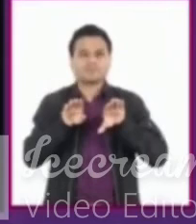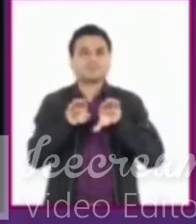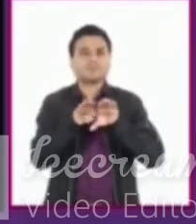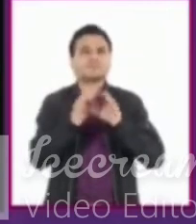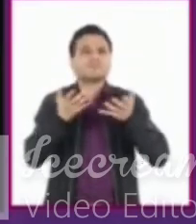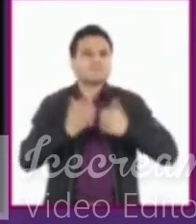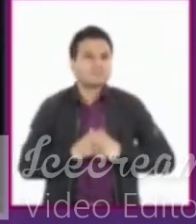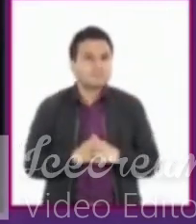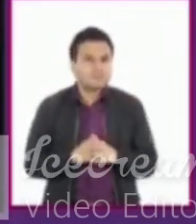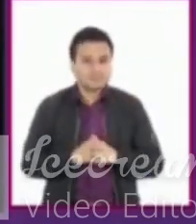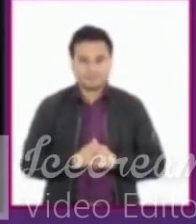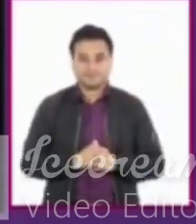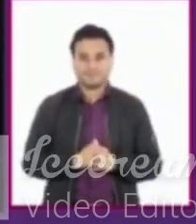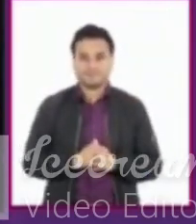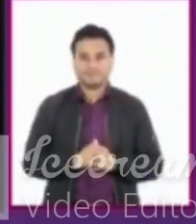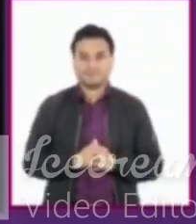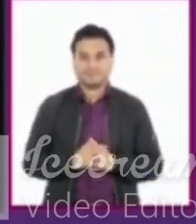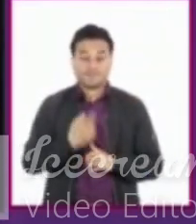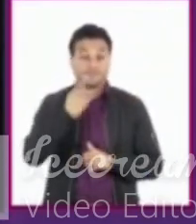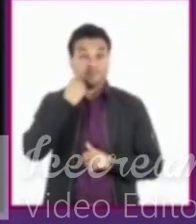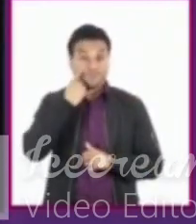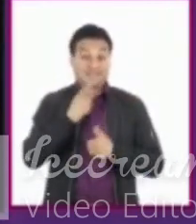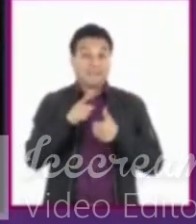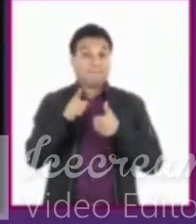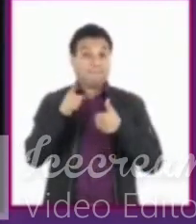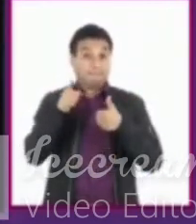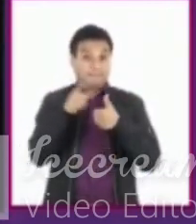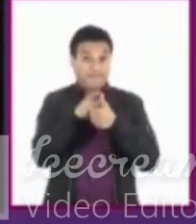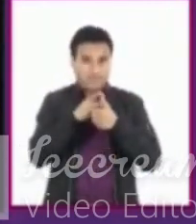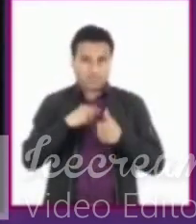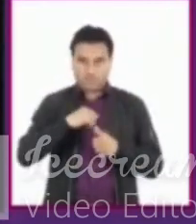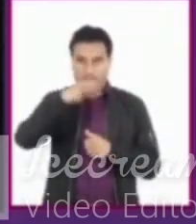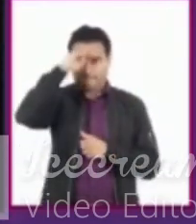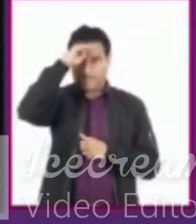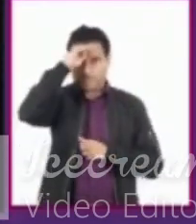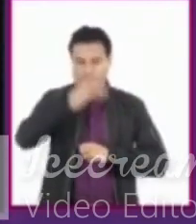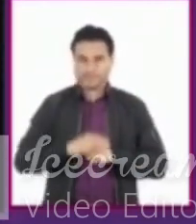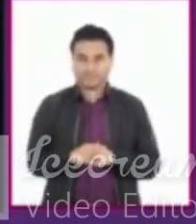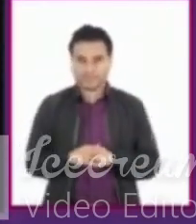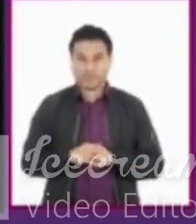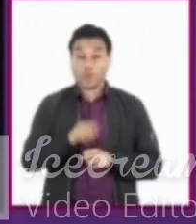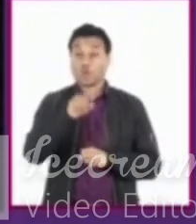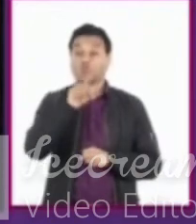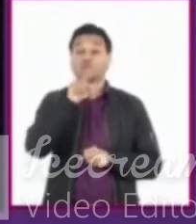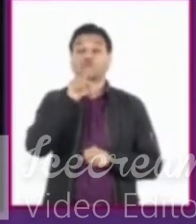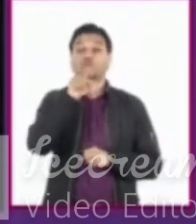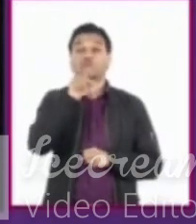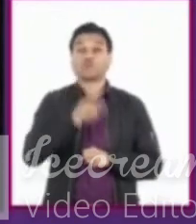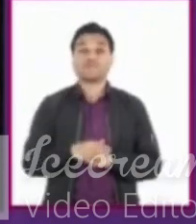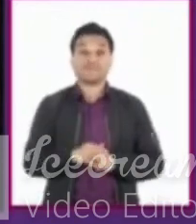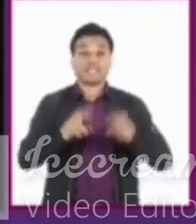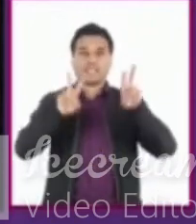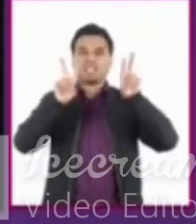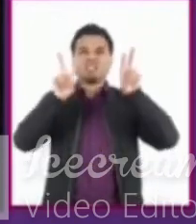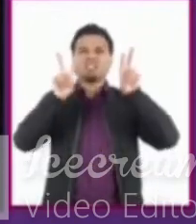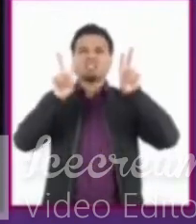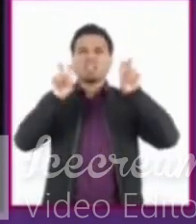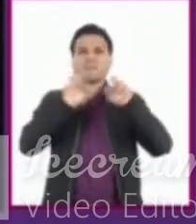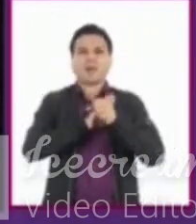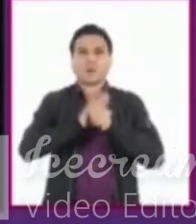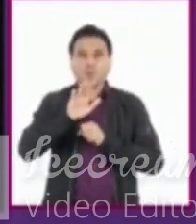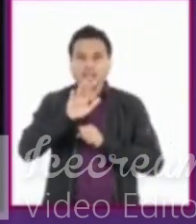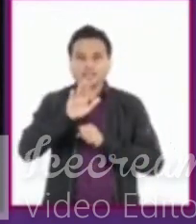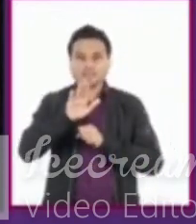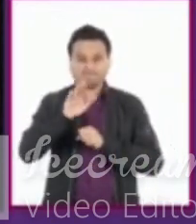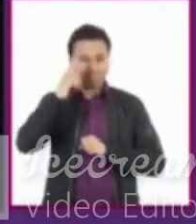investigaciones? Bueno, primeramente yo creo es que tengan muy claro, ¿no? Es decir, qué es el tema que están